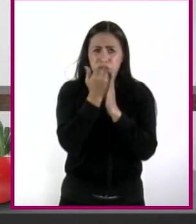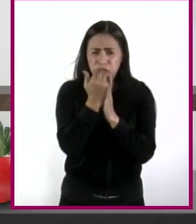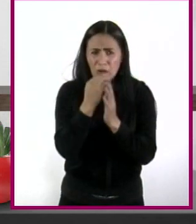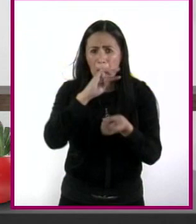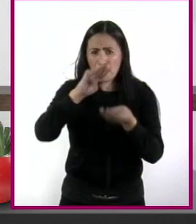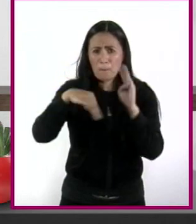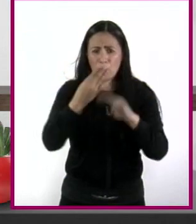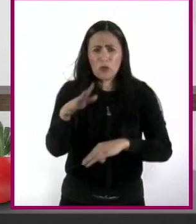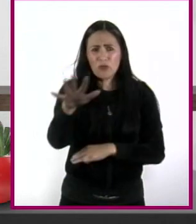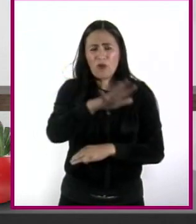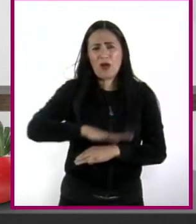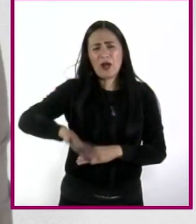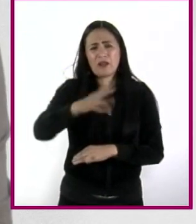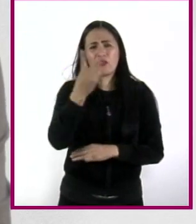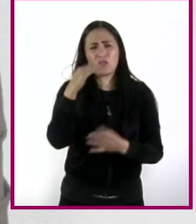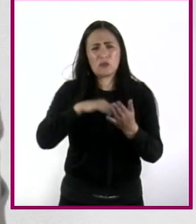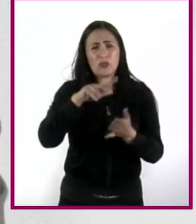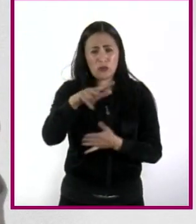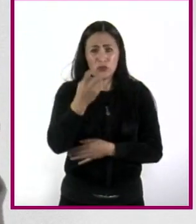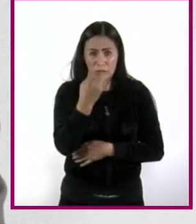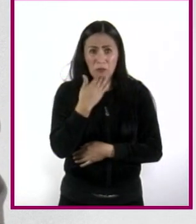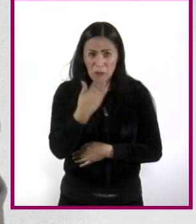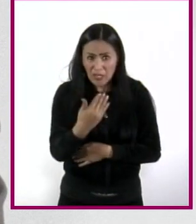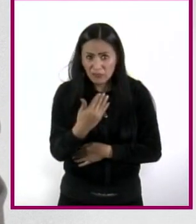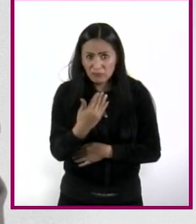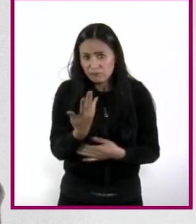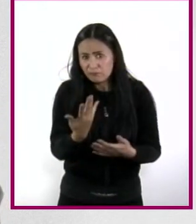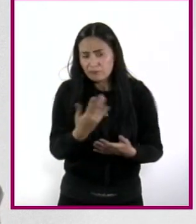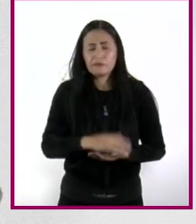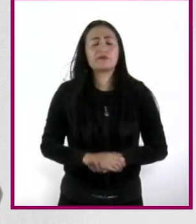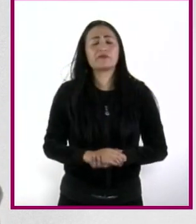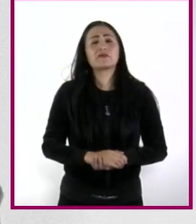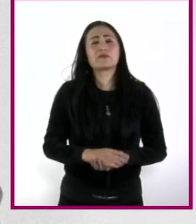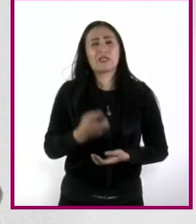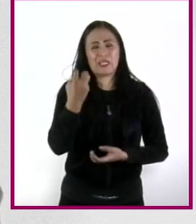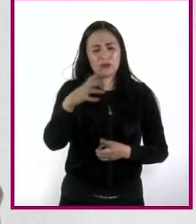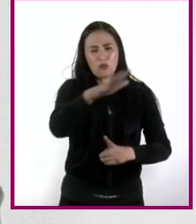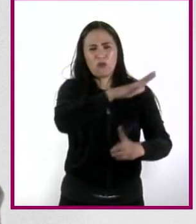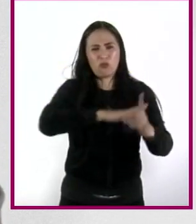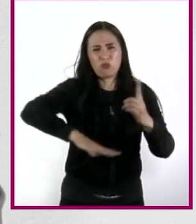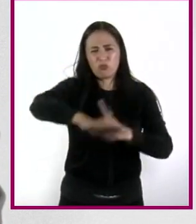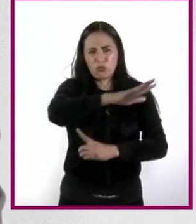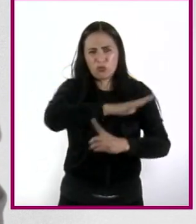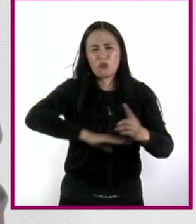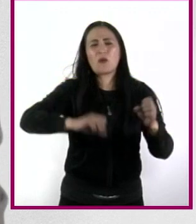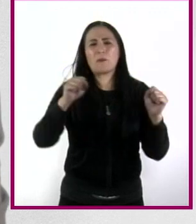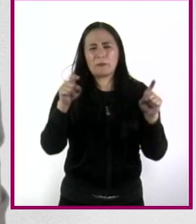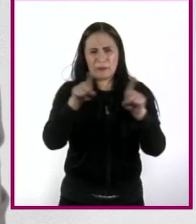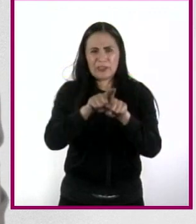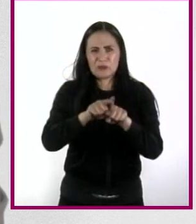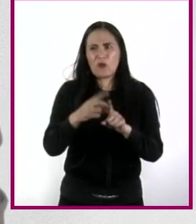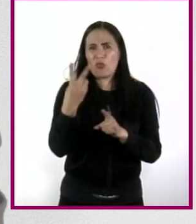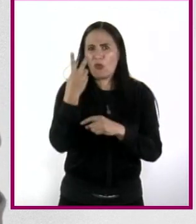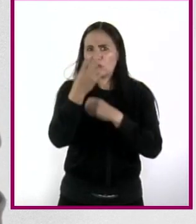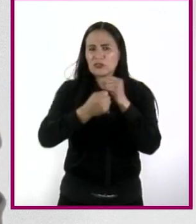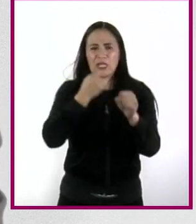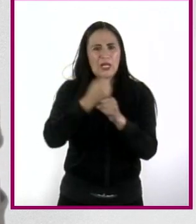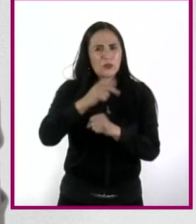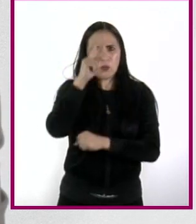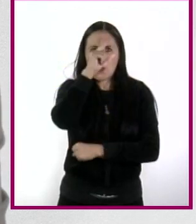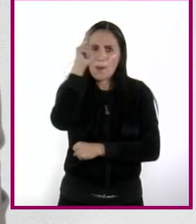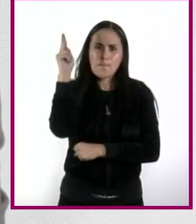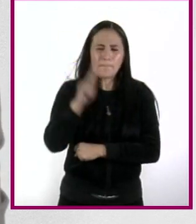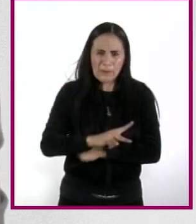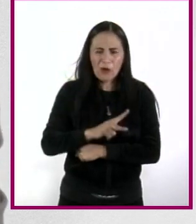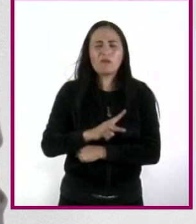mundo occidental desde 2008. Y no perdamos de vista que ese escenario adverso también se acentuó en los últimos 2 años, a propósito